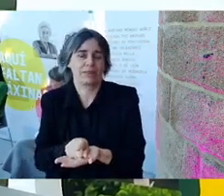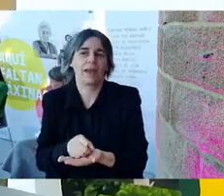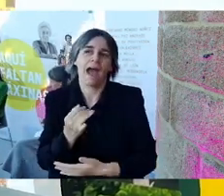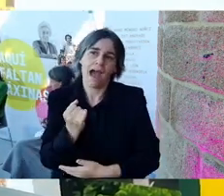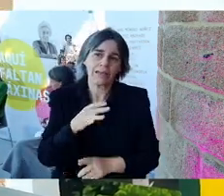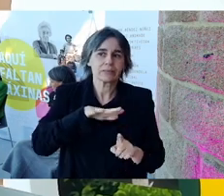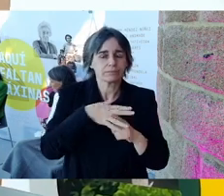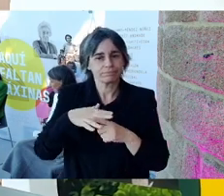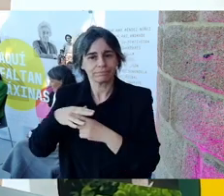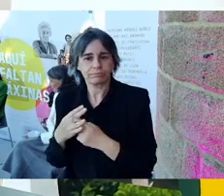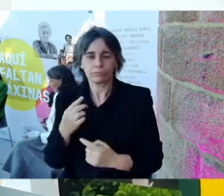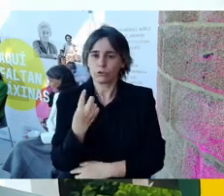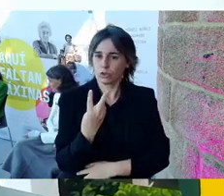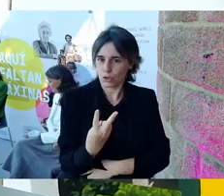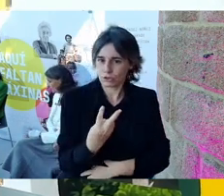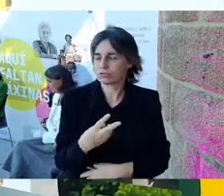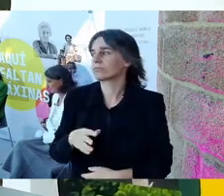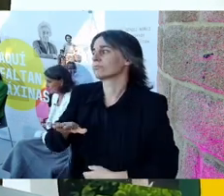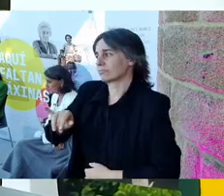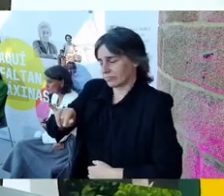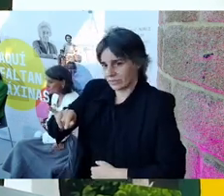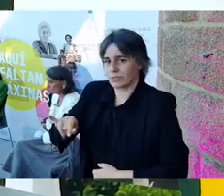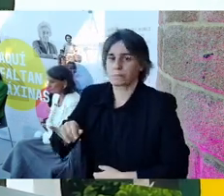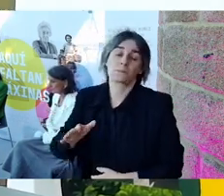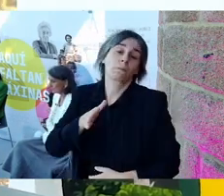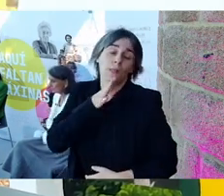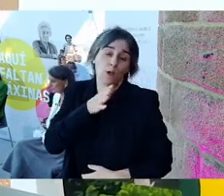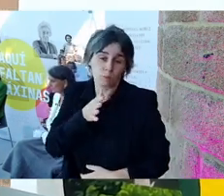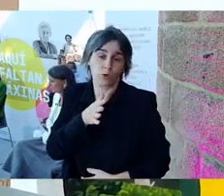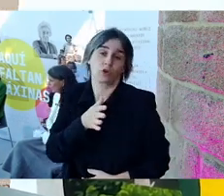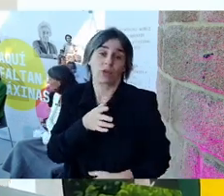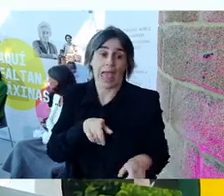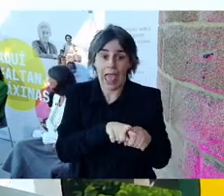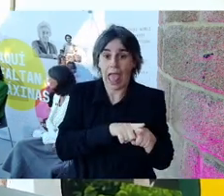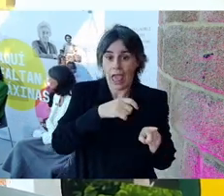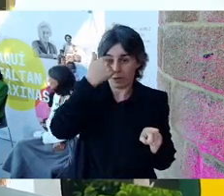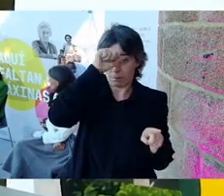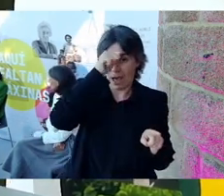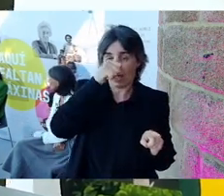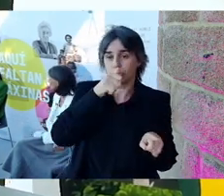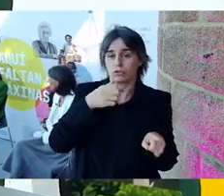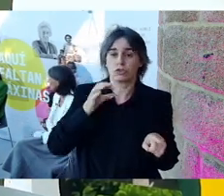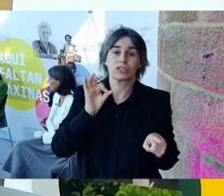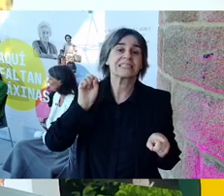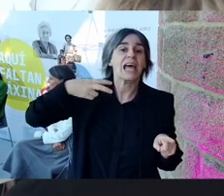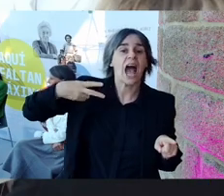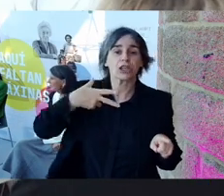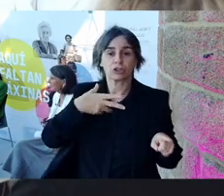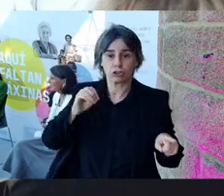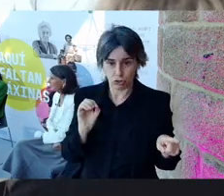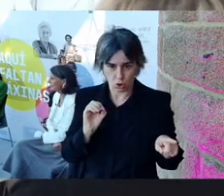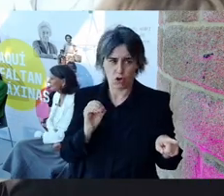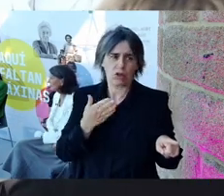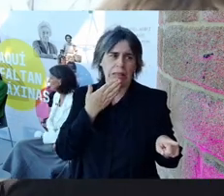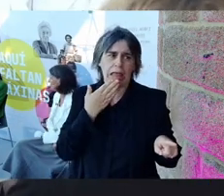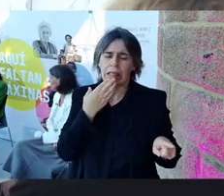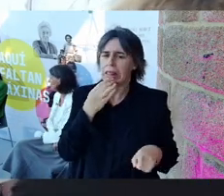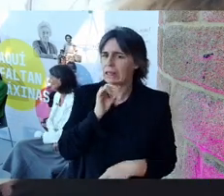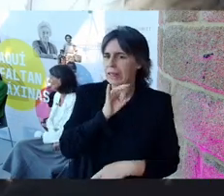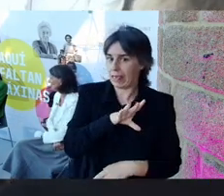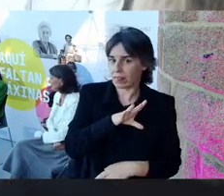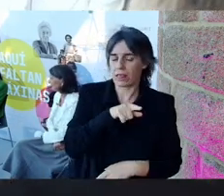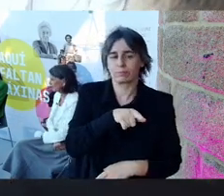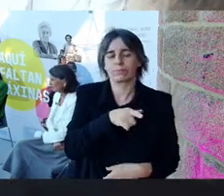se dan dúas circunstancias. Pobre, pois el infante Sancho, que tiene 15 años, me parece, é moi